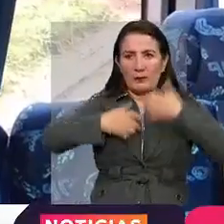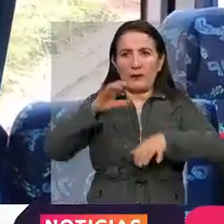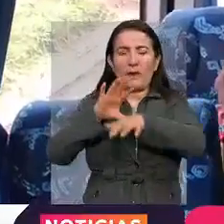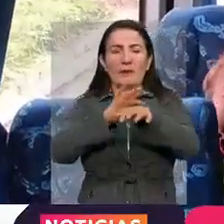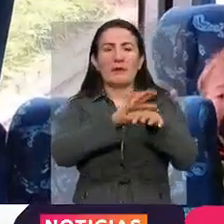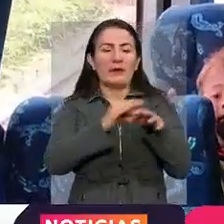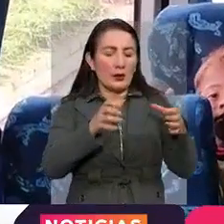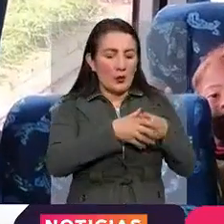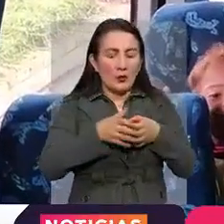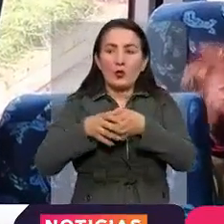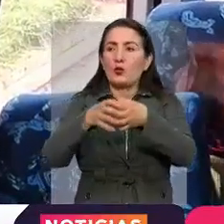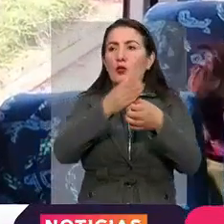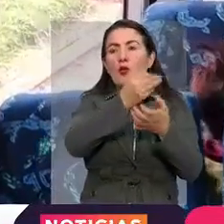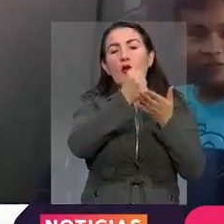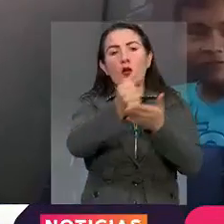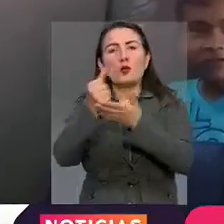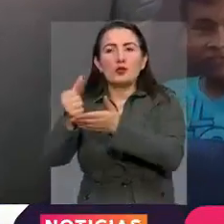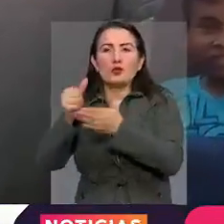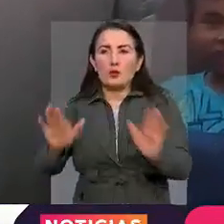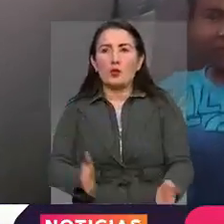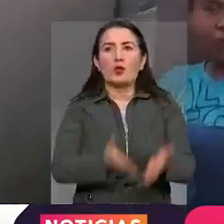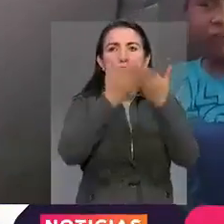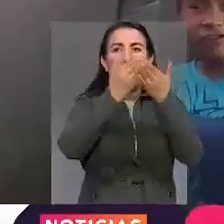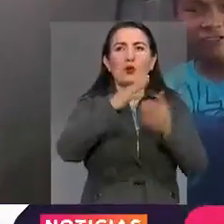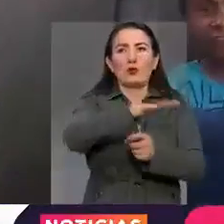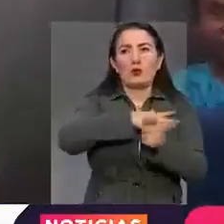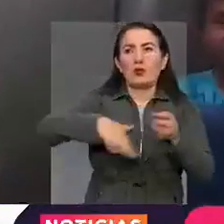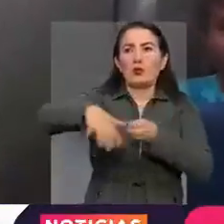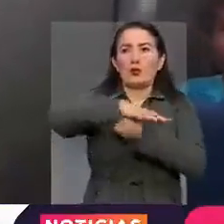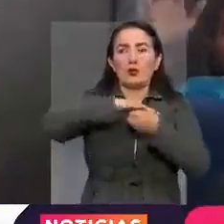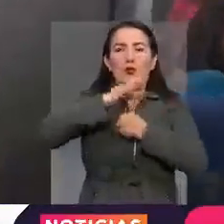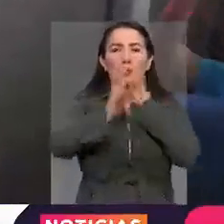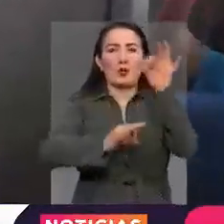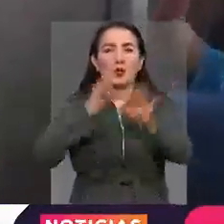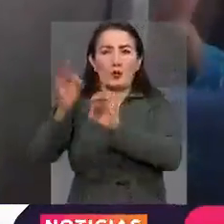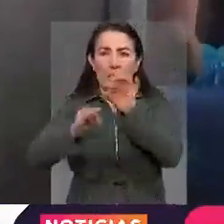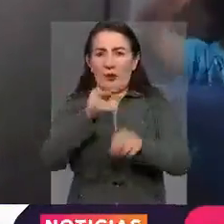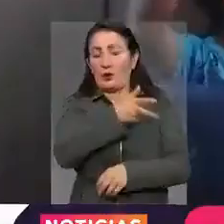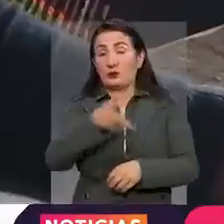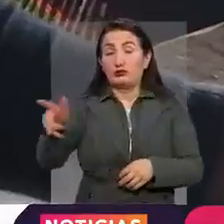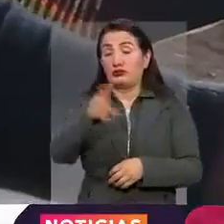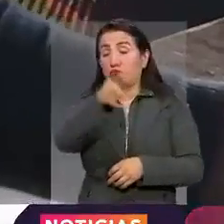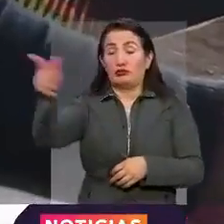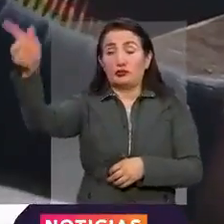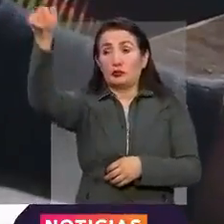a cada núcleo familiar para garantizar así las condiciones para este largo viaje.